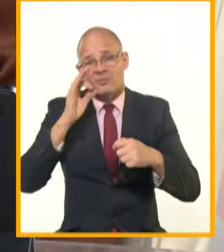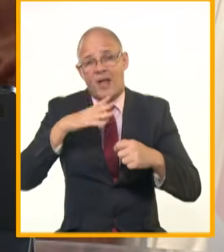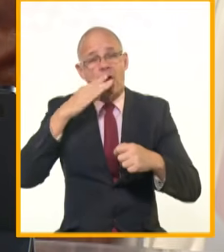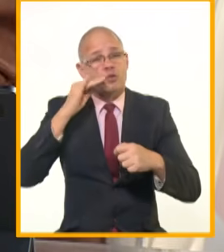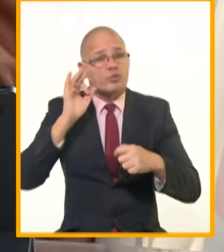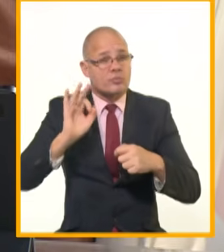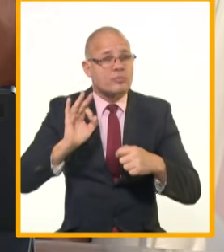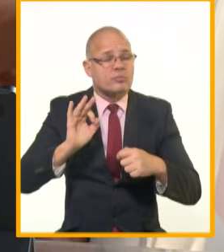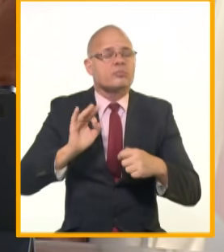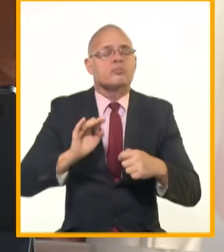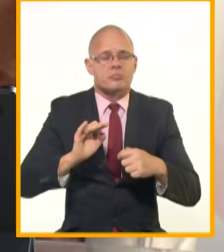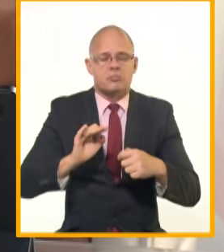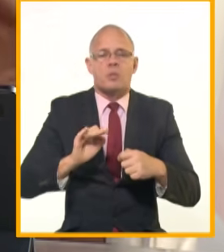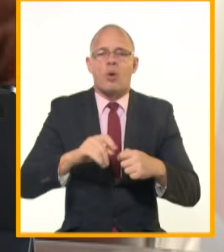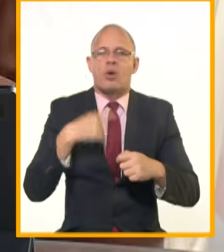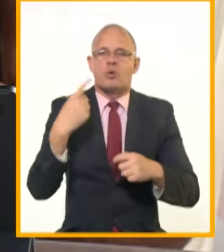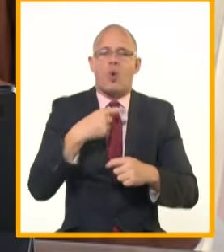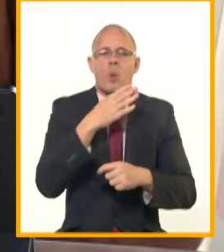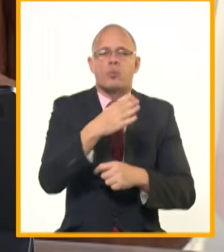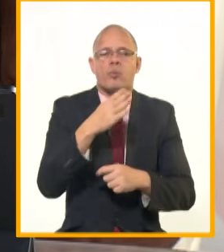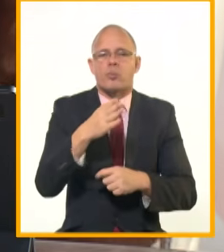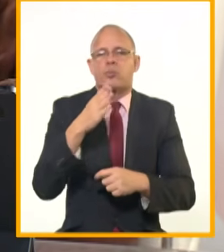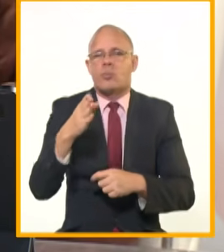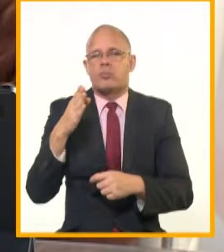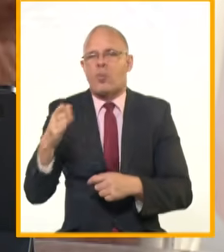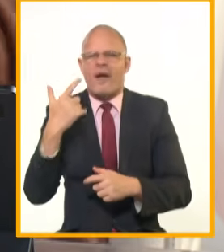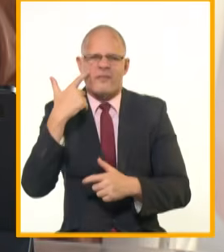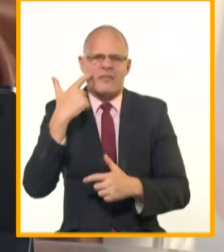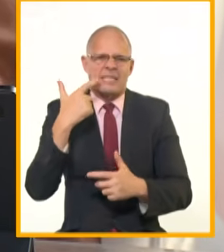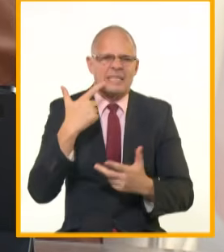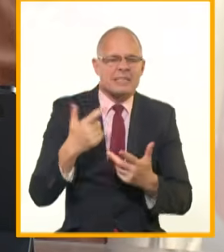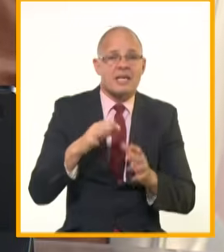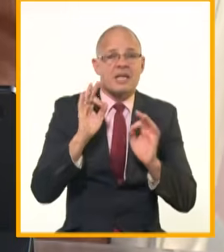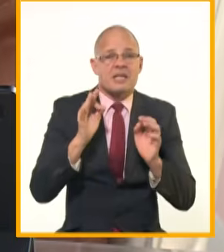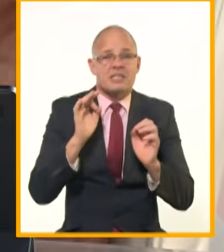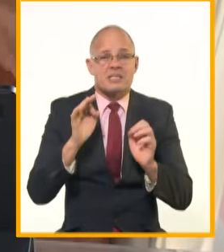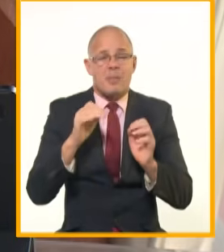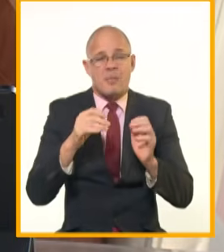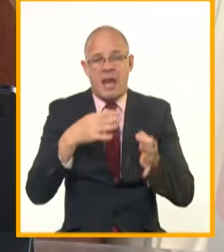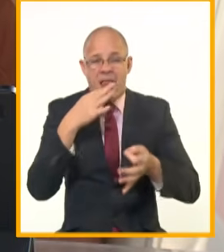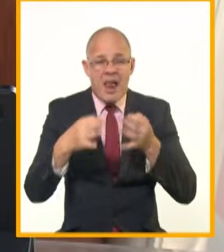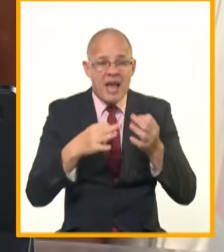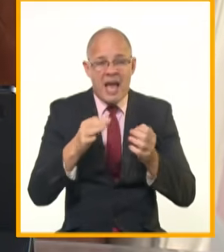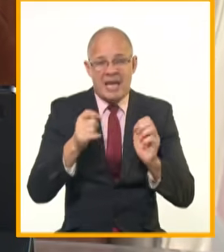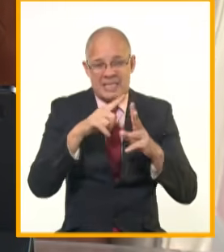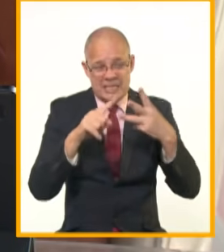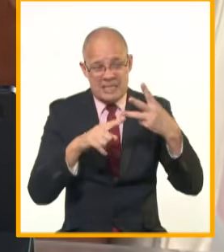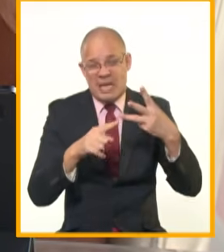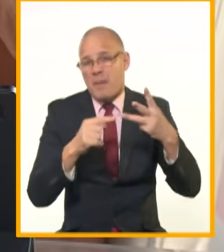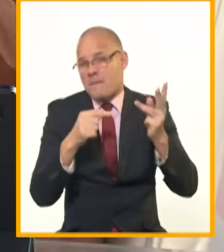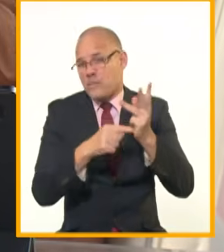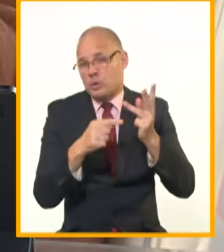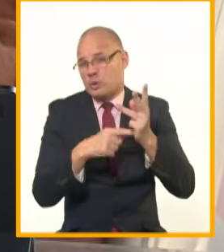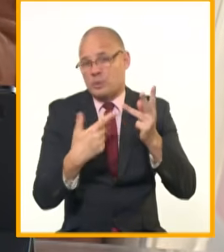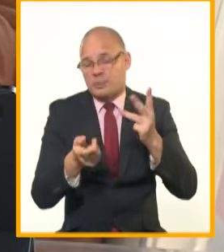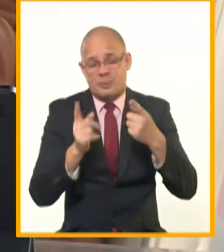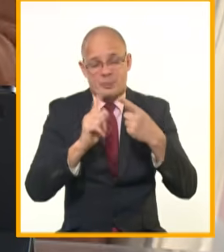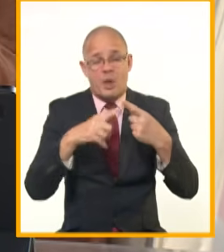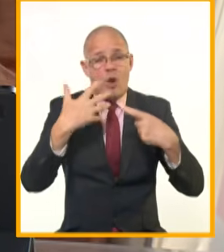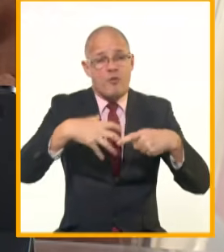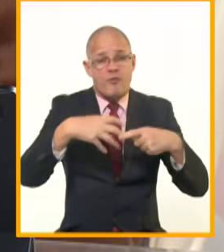Estamos recorriendo Consejo Popular discutiendo 3 temas importantes, que es la producción de alimentos y